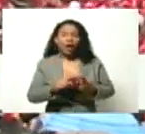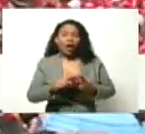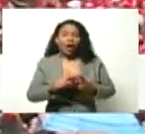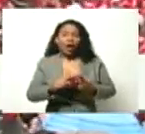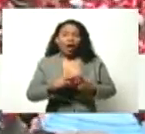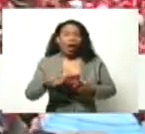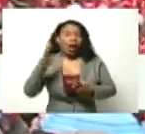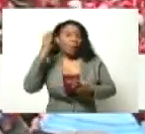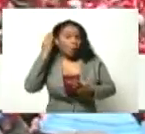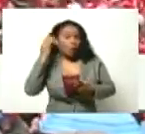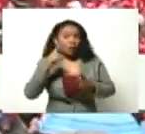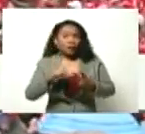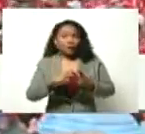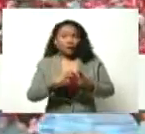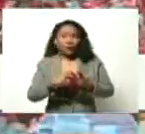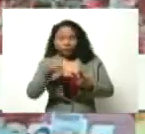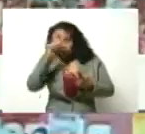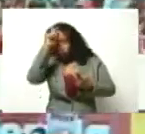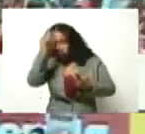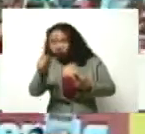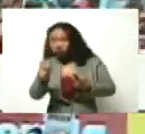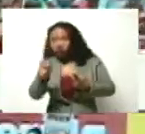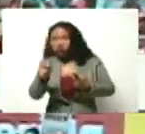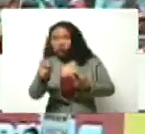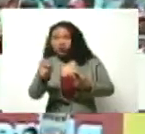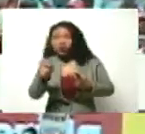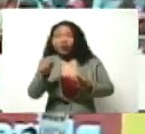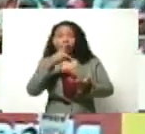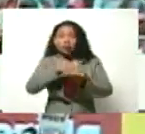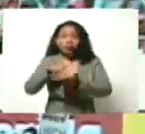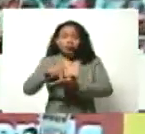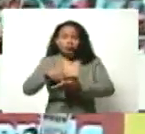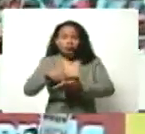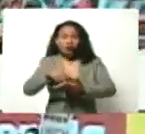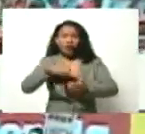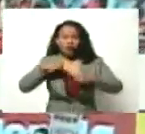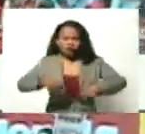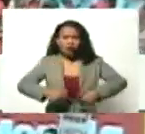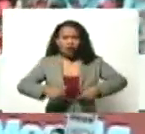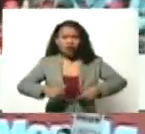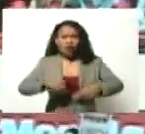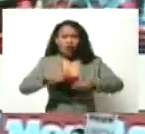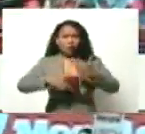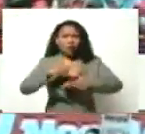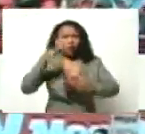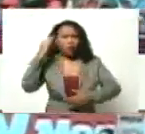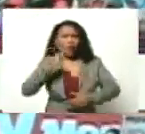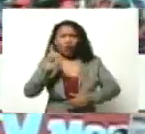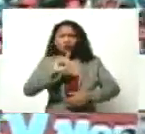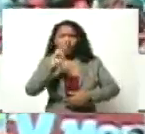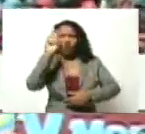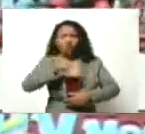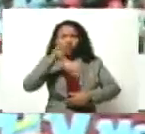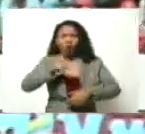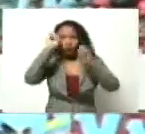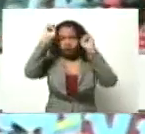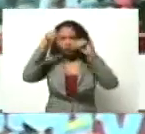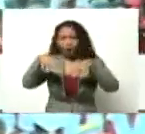reconocimiento a la mujer y se le hace reconocimiento al militante incansable de la revolución bolivariana de los que no se rinden nunca